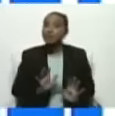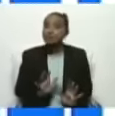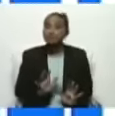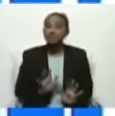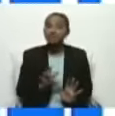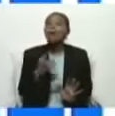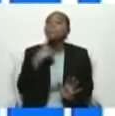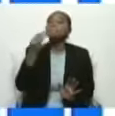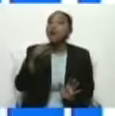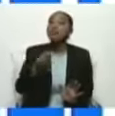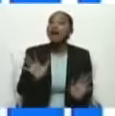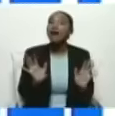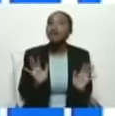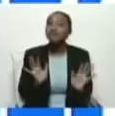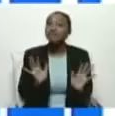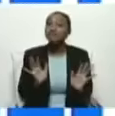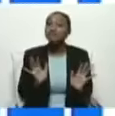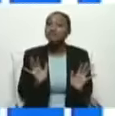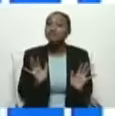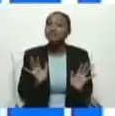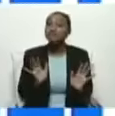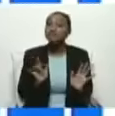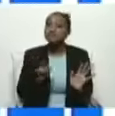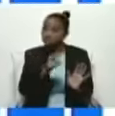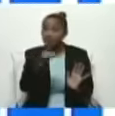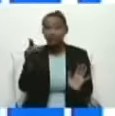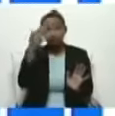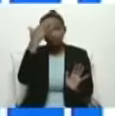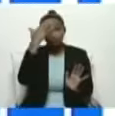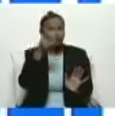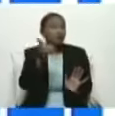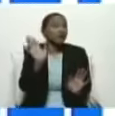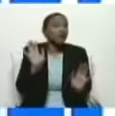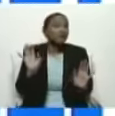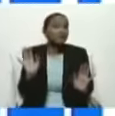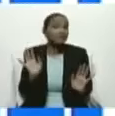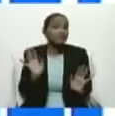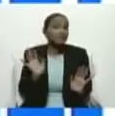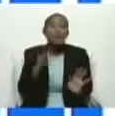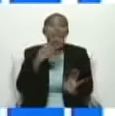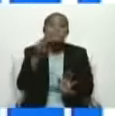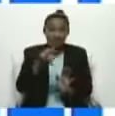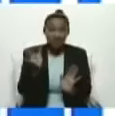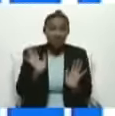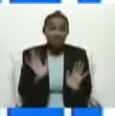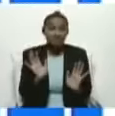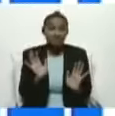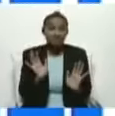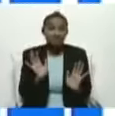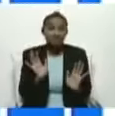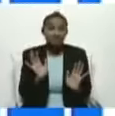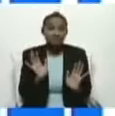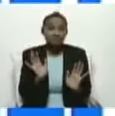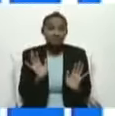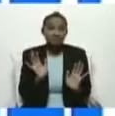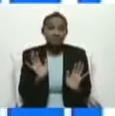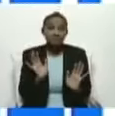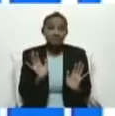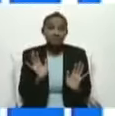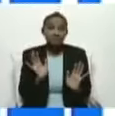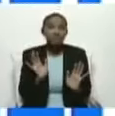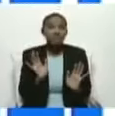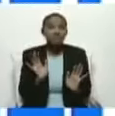¿Verdad, dirigente político, exdirigente estudiantil? Tú lo sabes. ¿Verdad, mediador